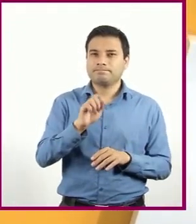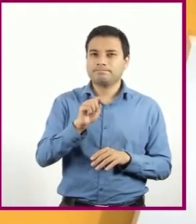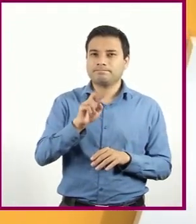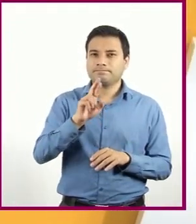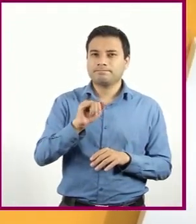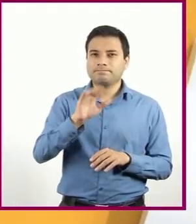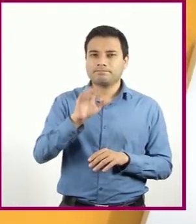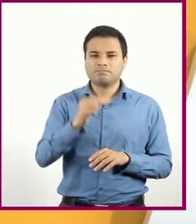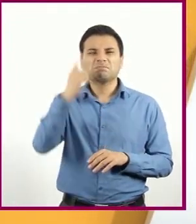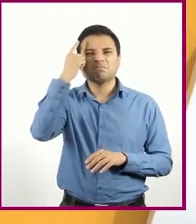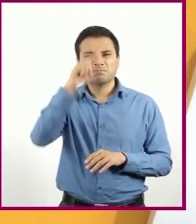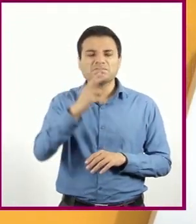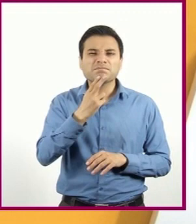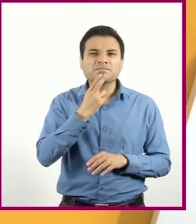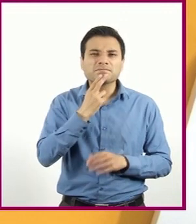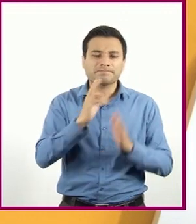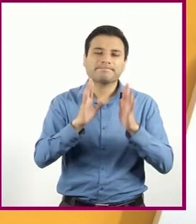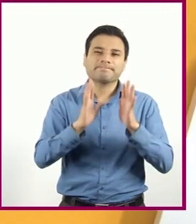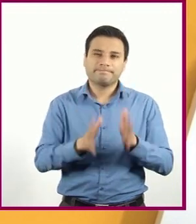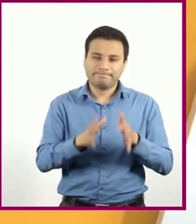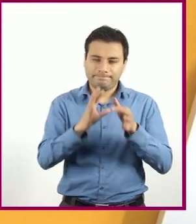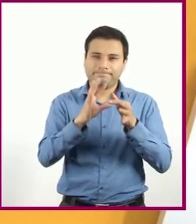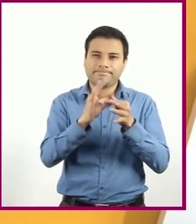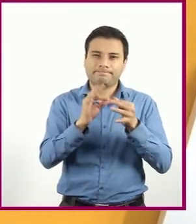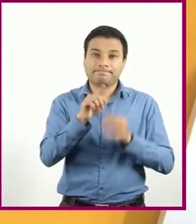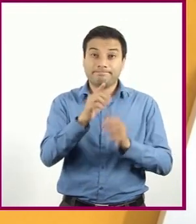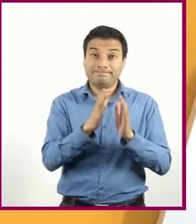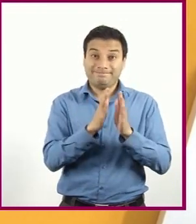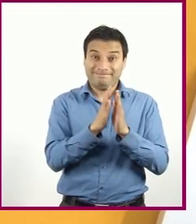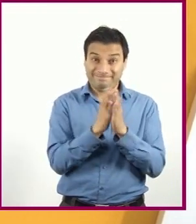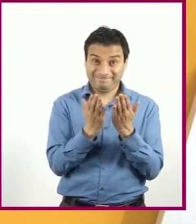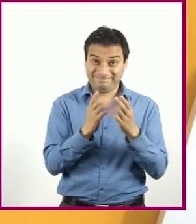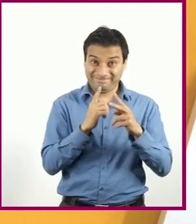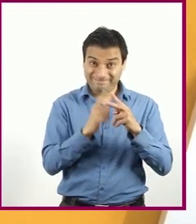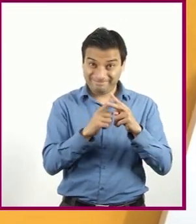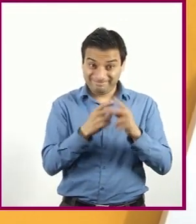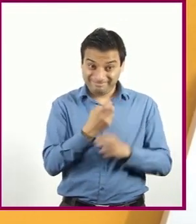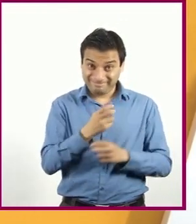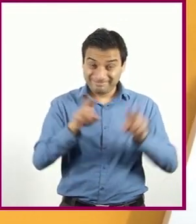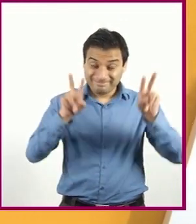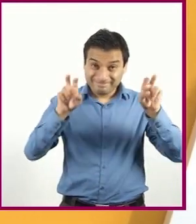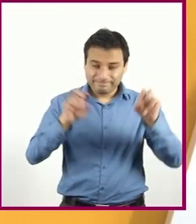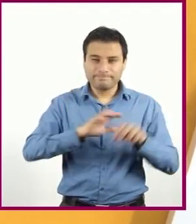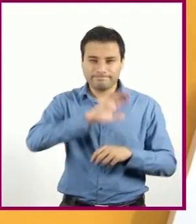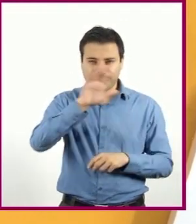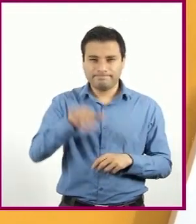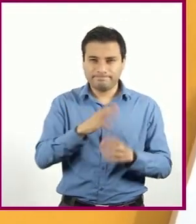aplicamos. Busquen en su libro de texto el material que corresponde a esta sesión